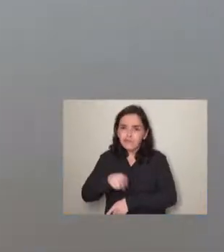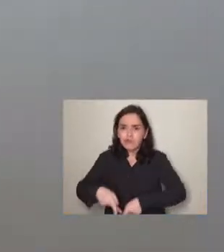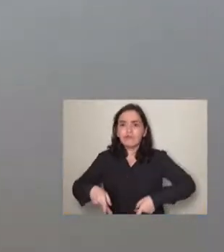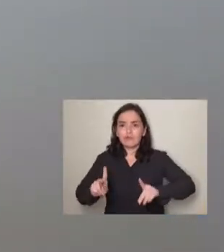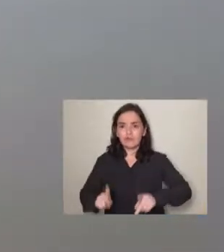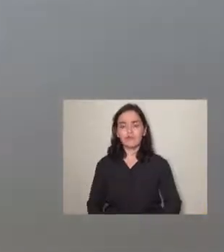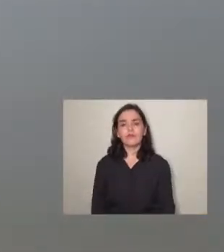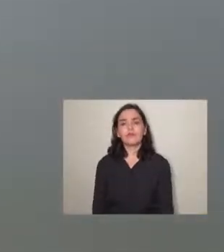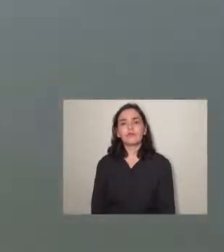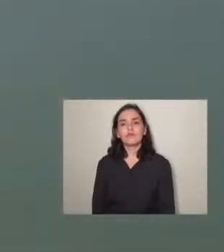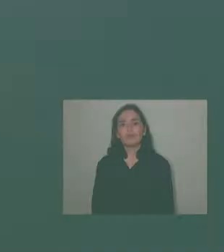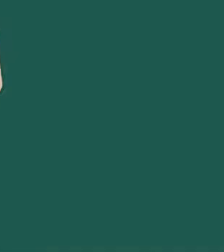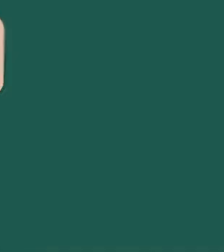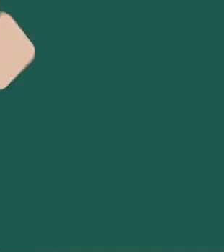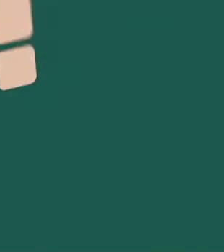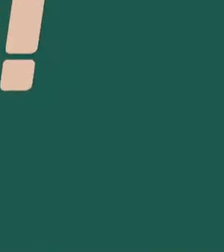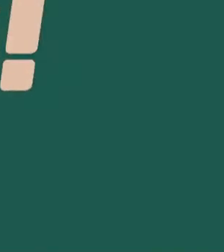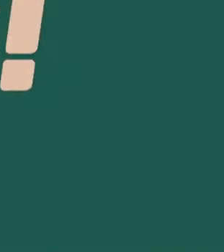derecho